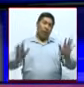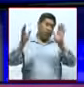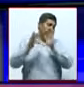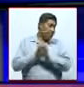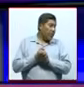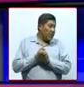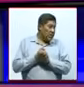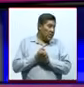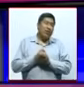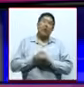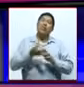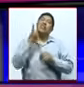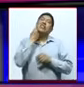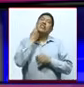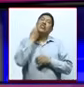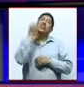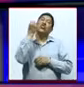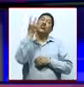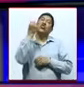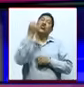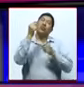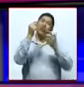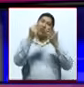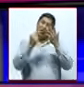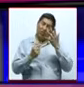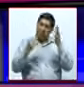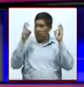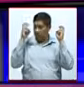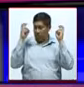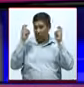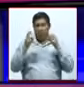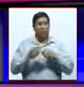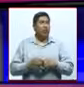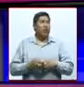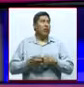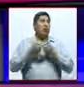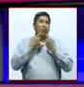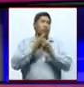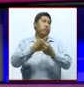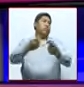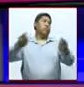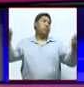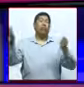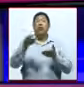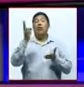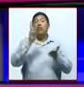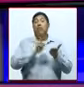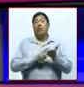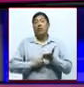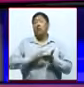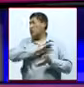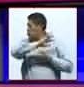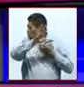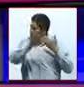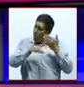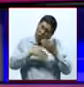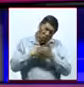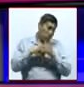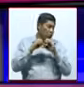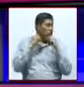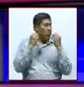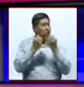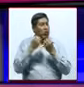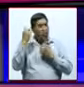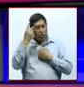Bueno, esta declaración por la democracia, este acuerdo por la democracia de 12 puntos, fue firmado por todos los representantes de